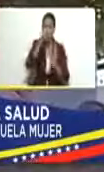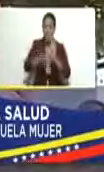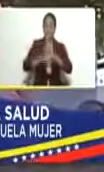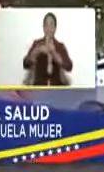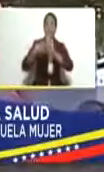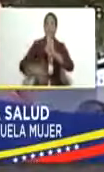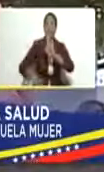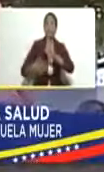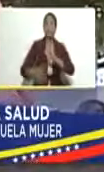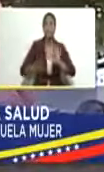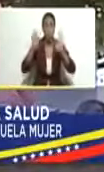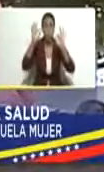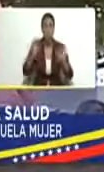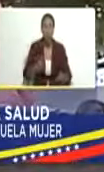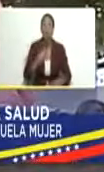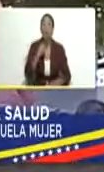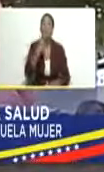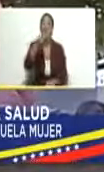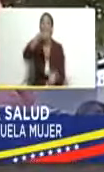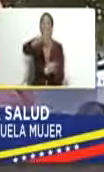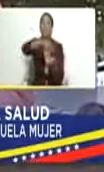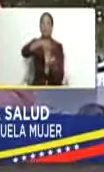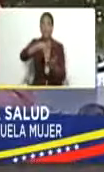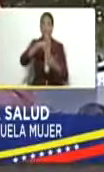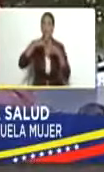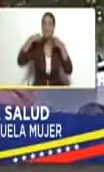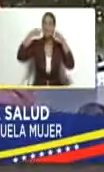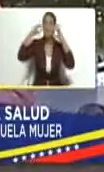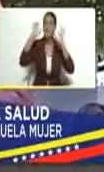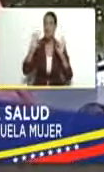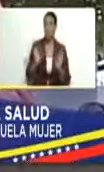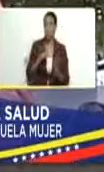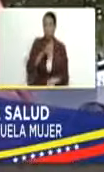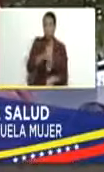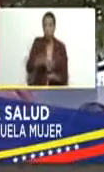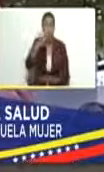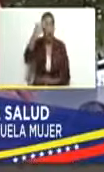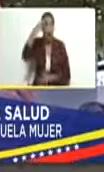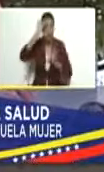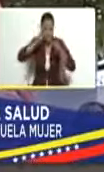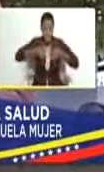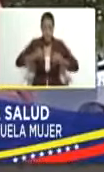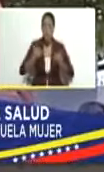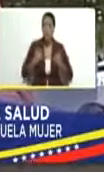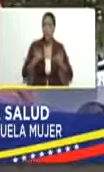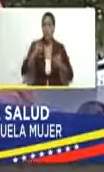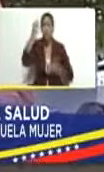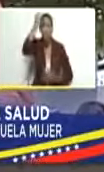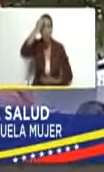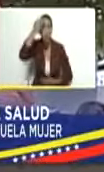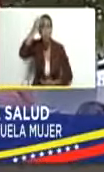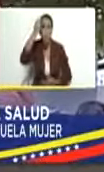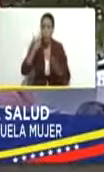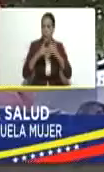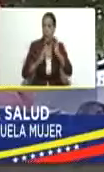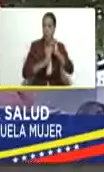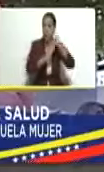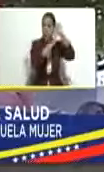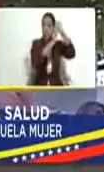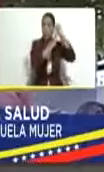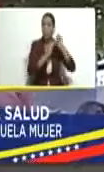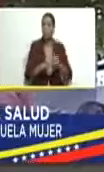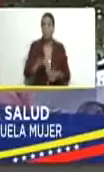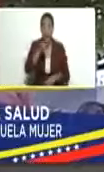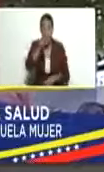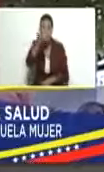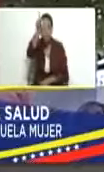derechos, la mujer con voz, con sonrisa, con pensamiento propio, la mujer con liderazgo.